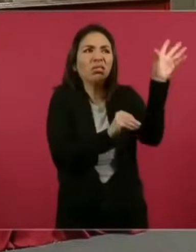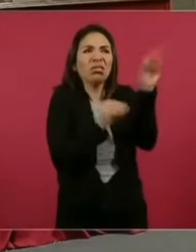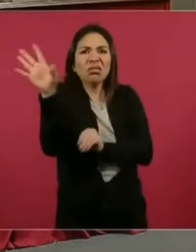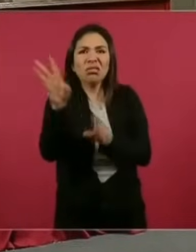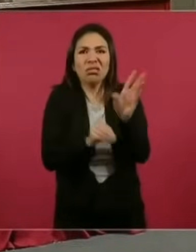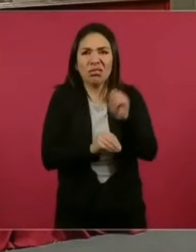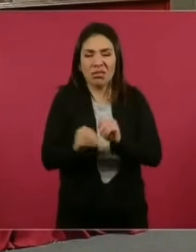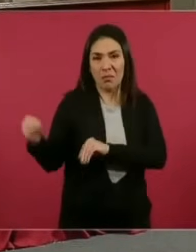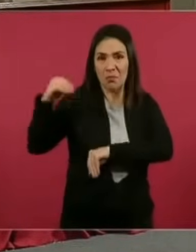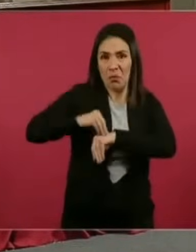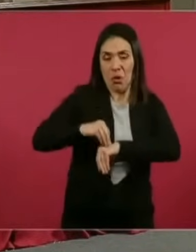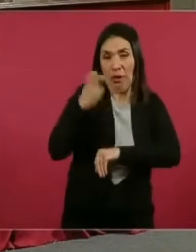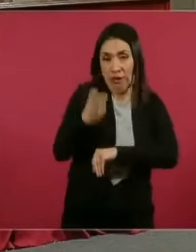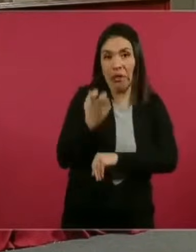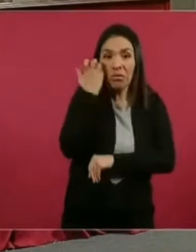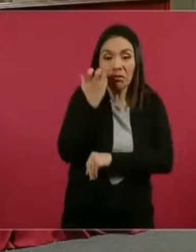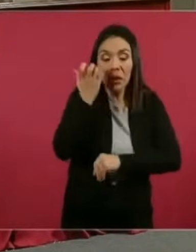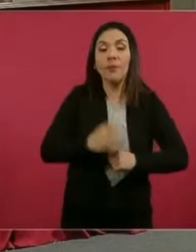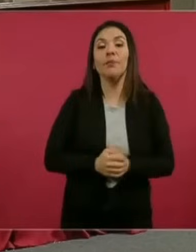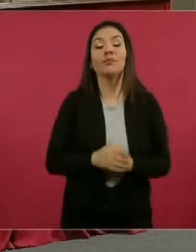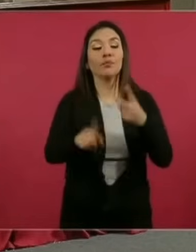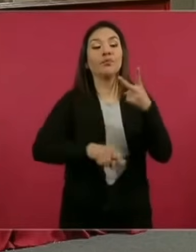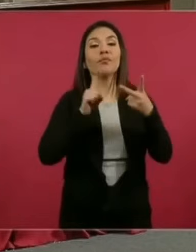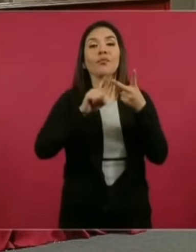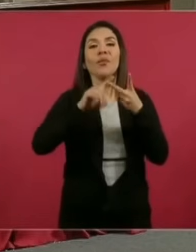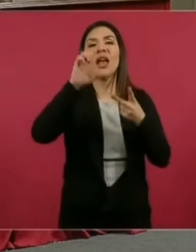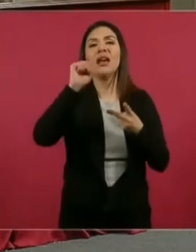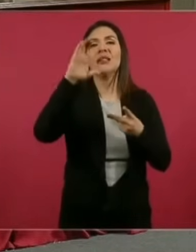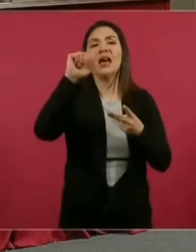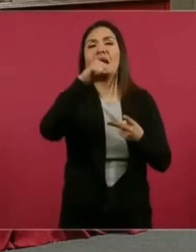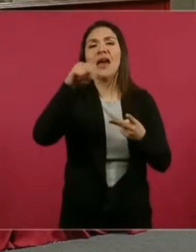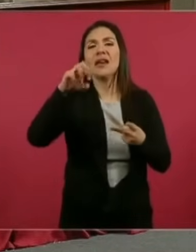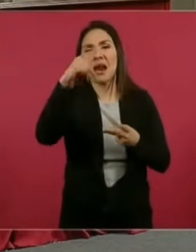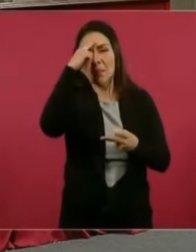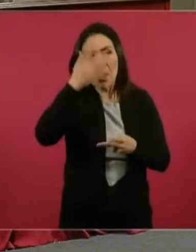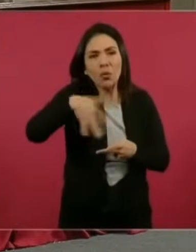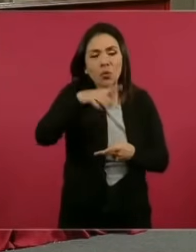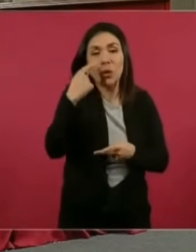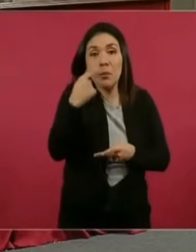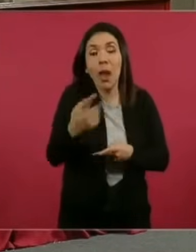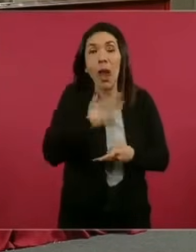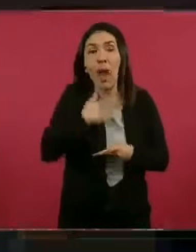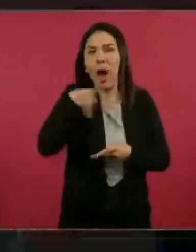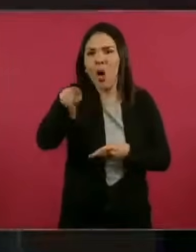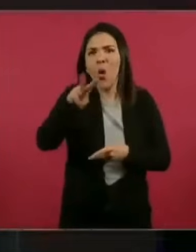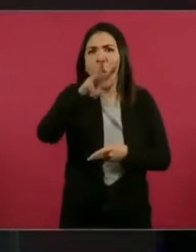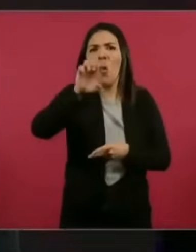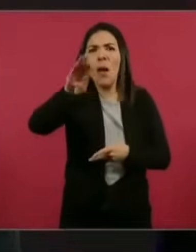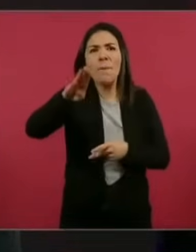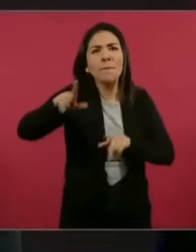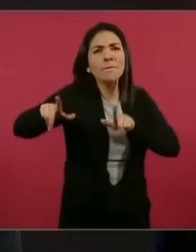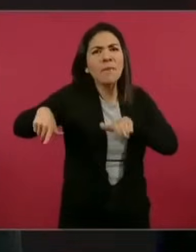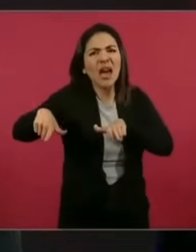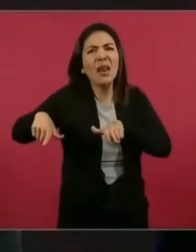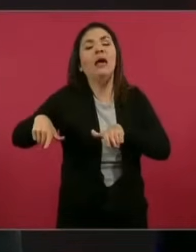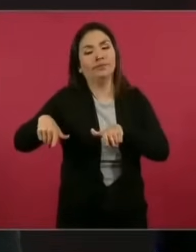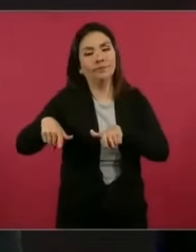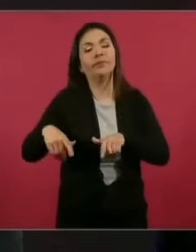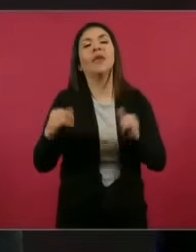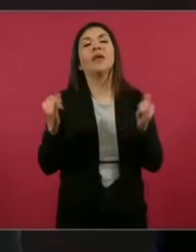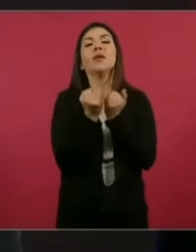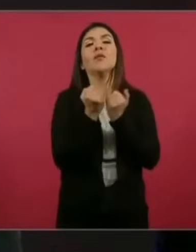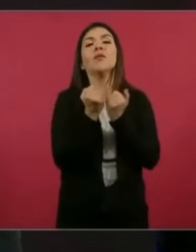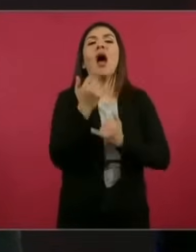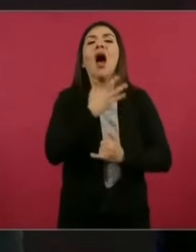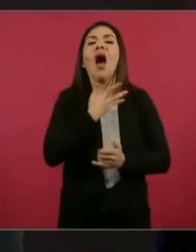directorios, son escáneres que ven todo lo que nace de esos dominios de web. Ataques de